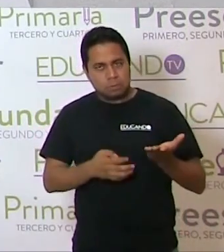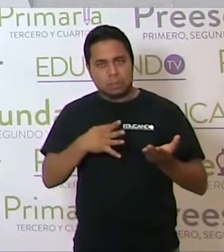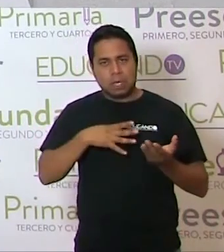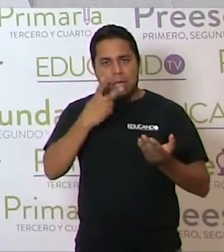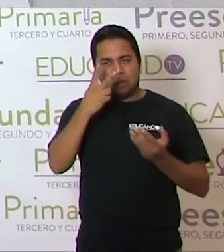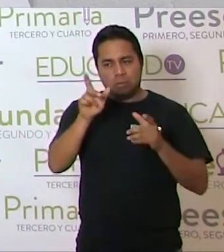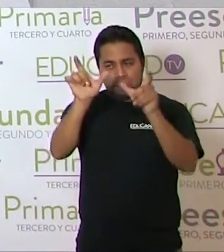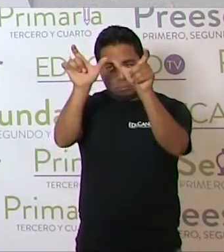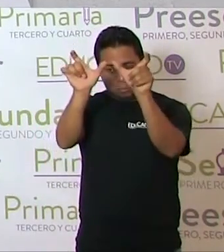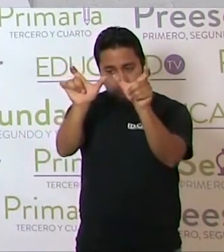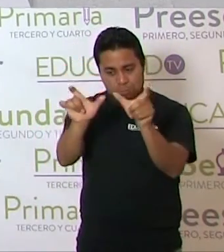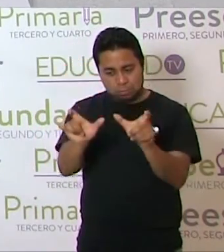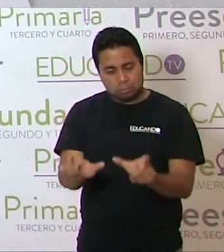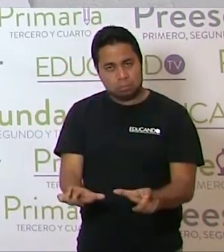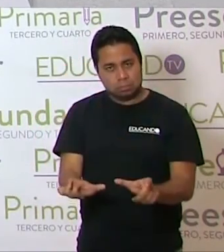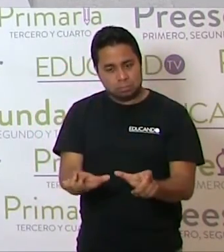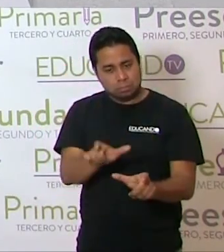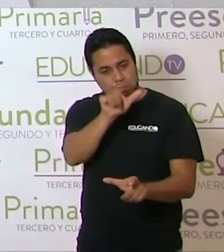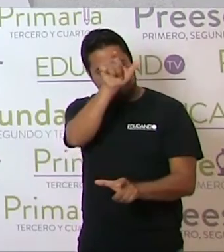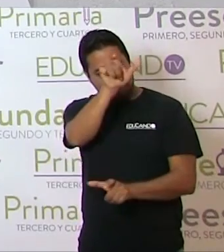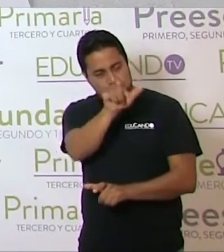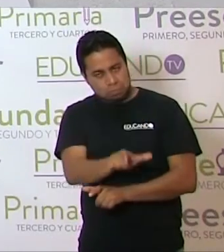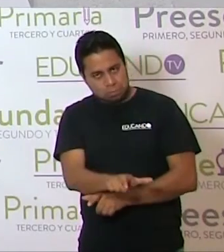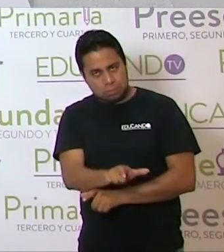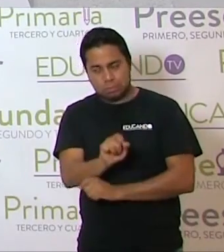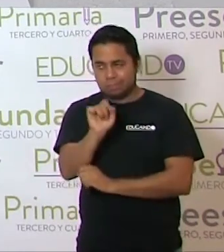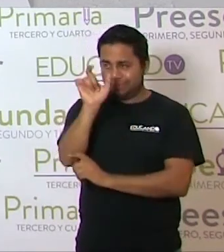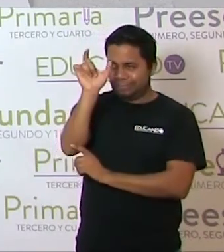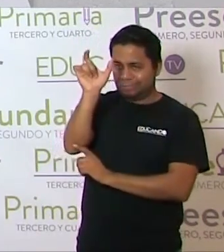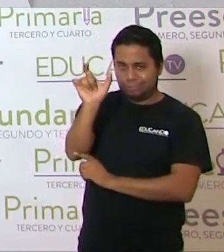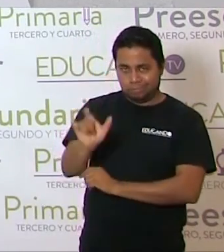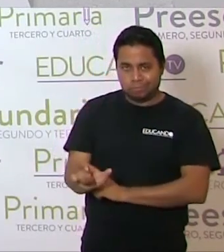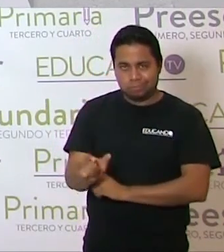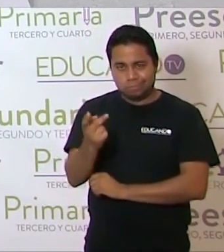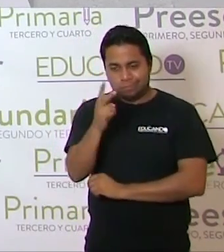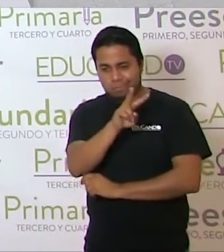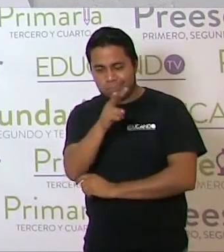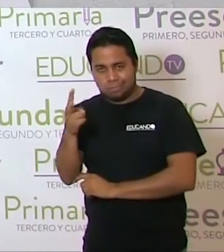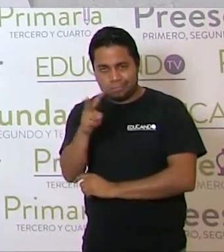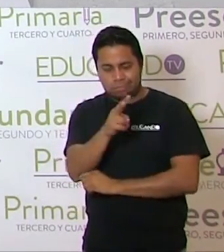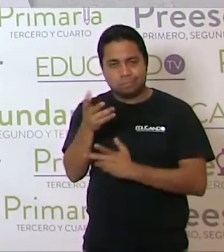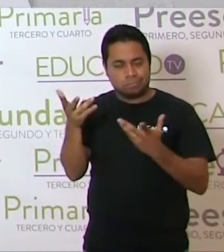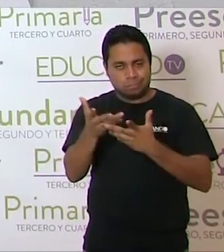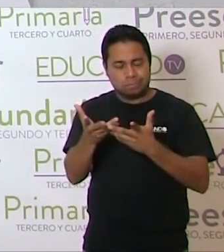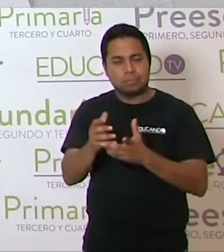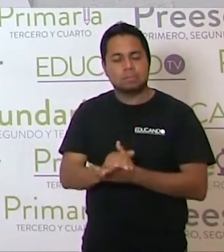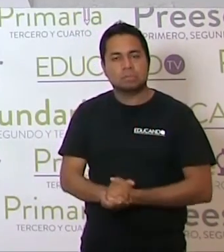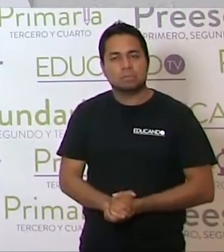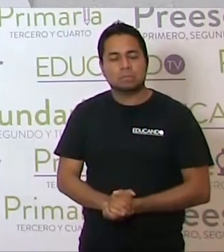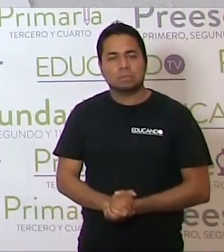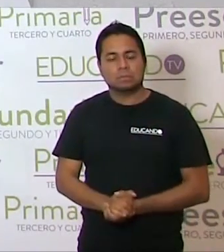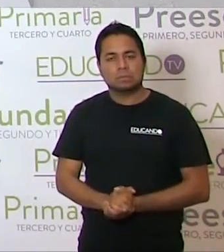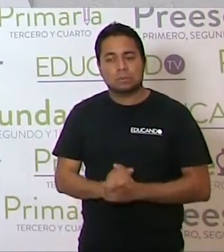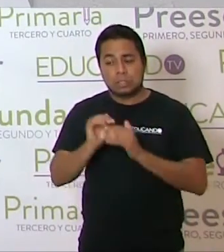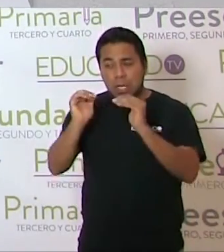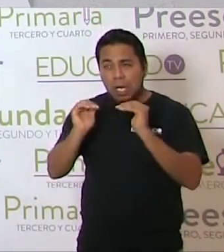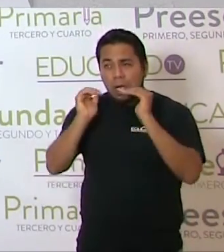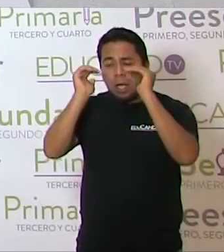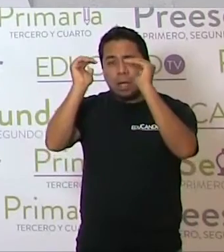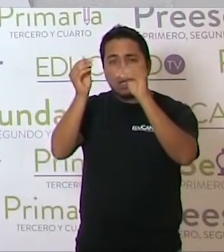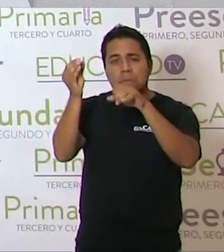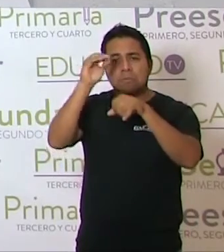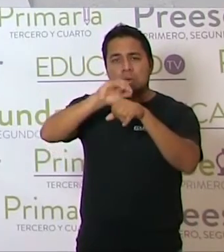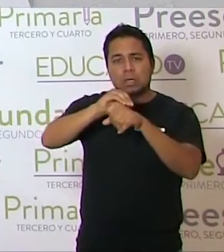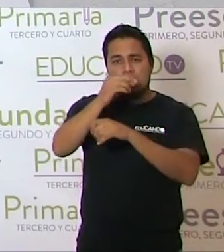columnas una primera al lado derecho una columna al lado izquierdo y hasta arriba van a poner